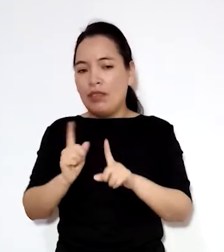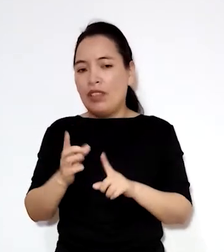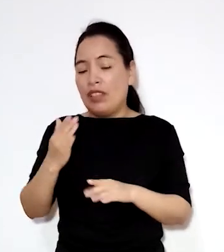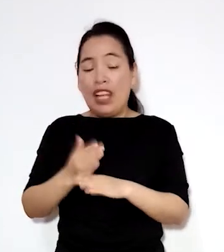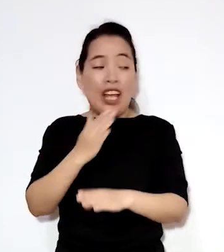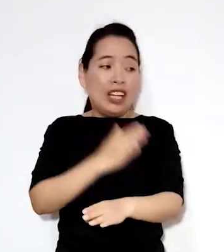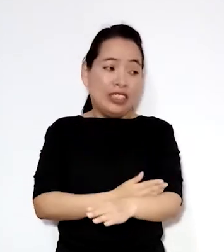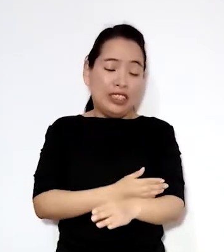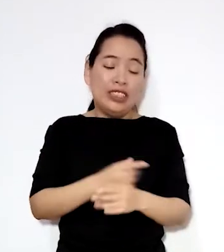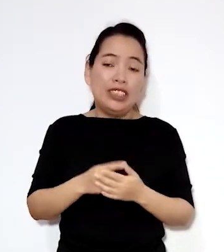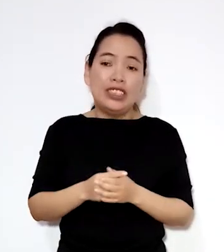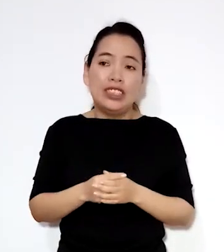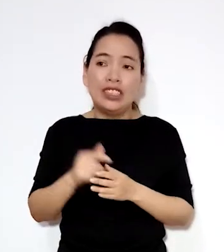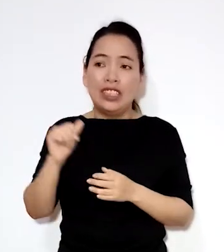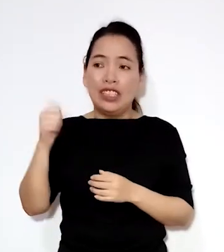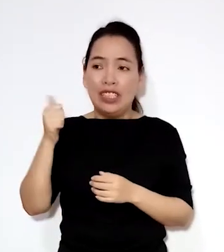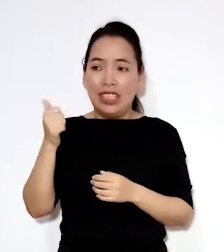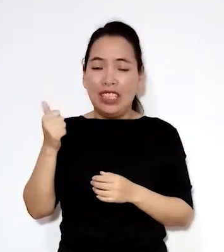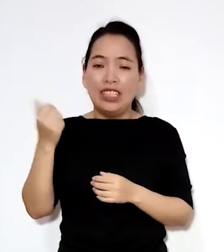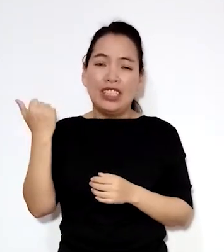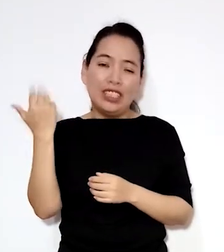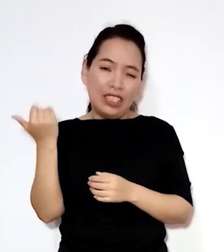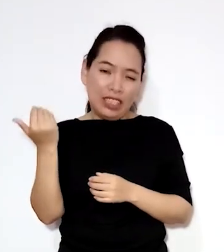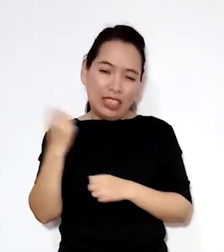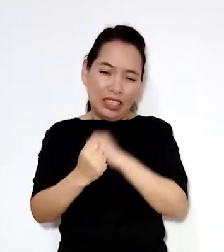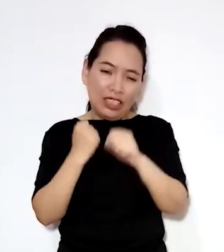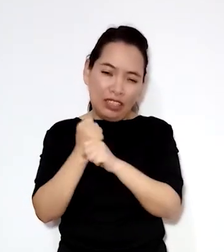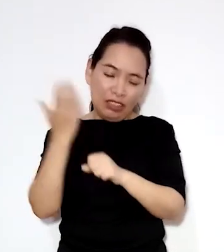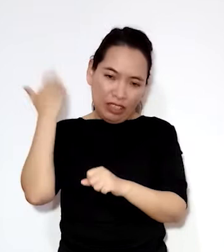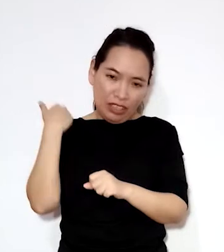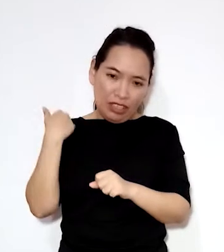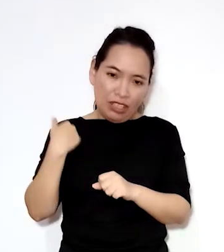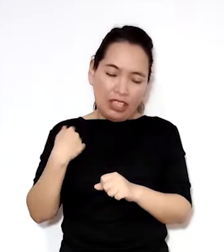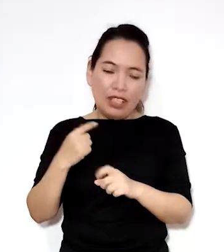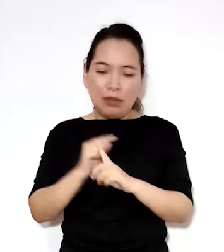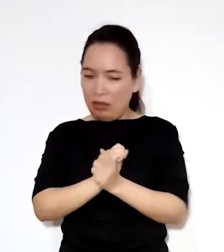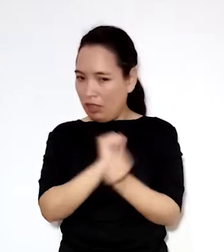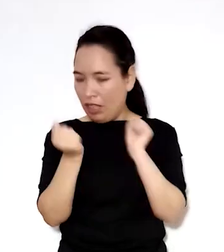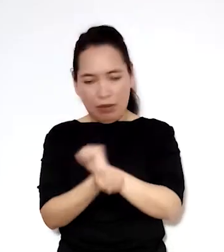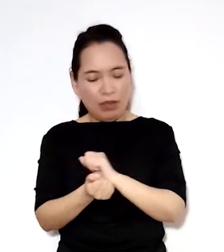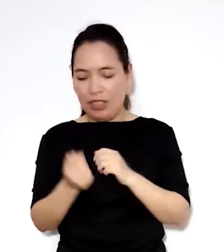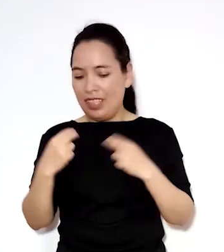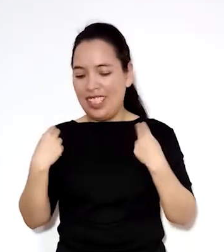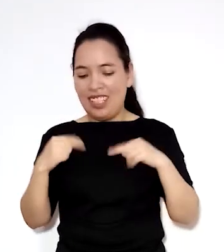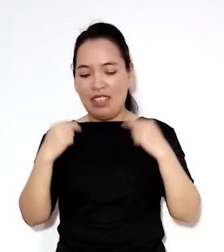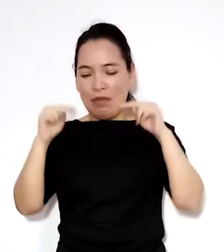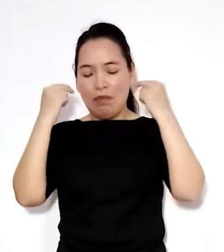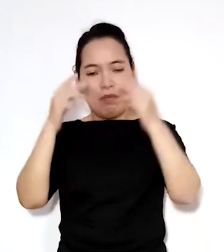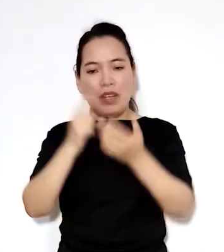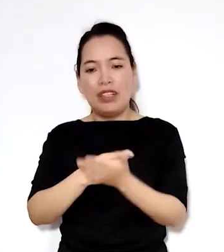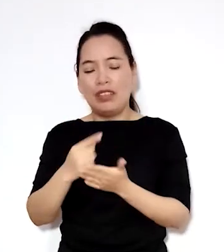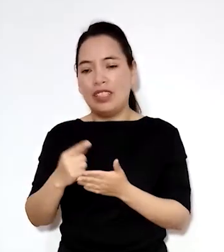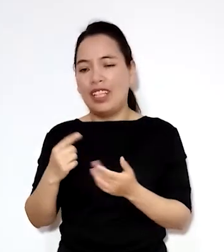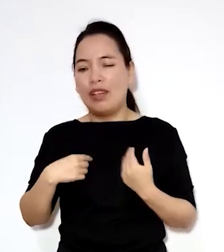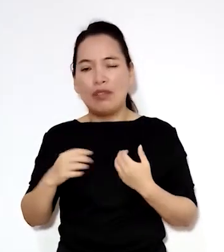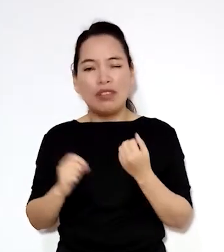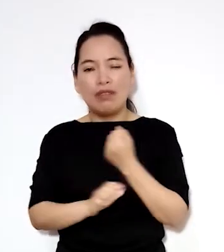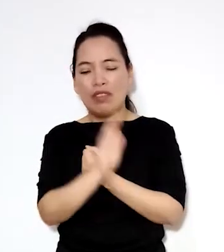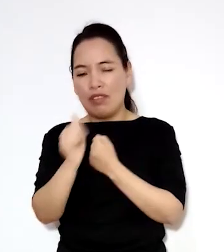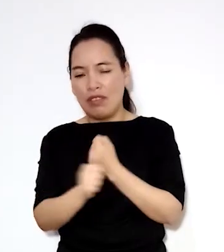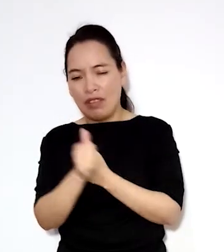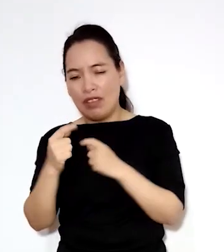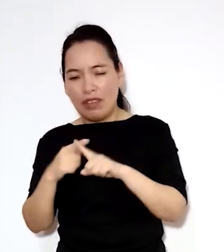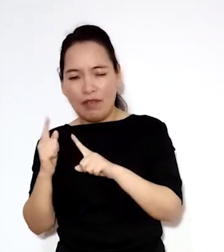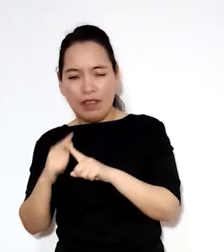creo que hay discusiones que no tendríamos hace 10 o 15 años, no sería el mismo nivel de discusión que tenemos ahora,